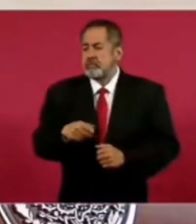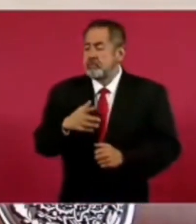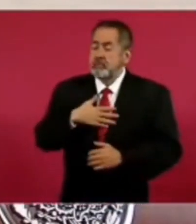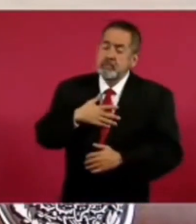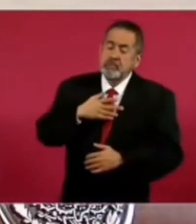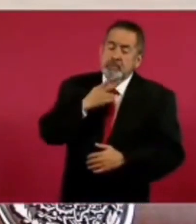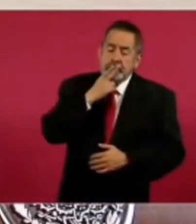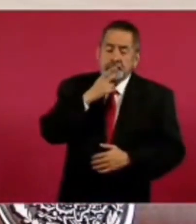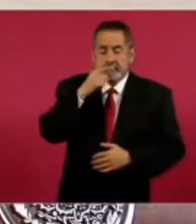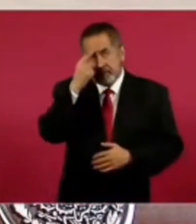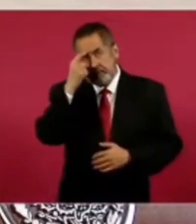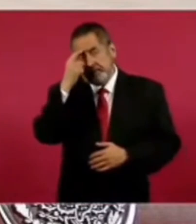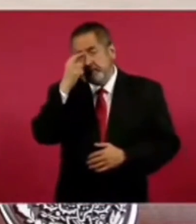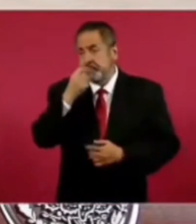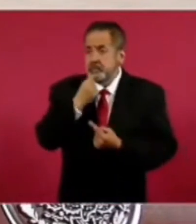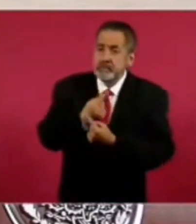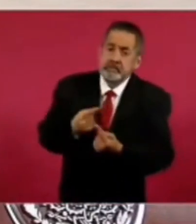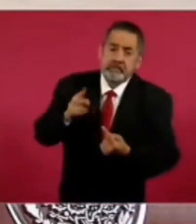niños.